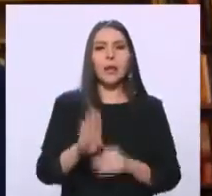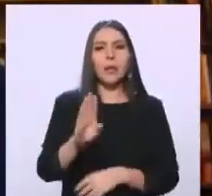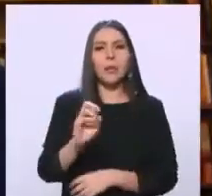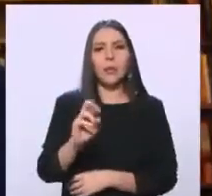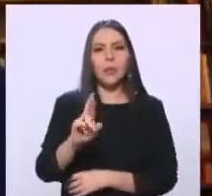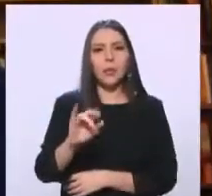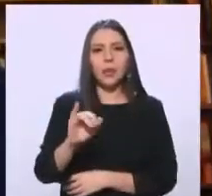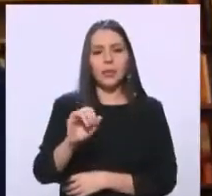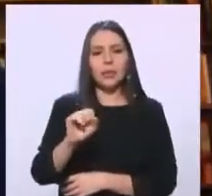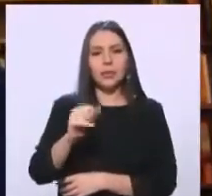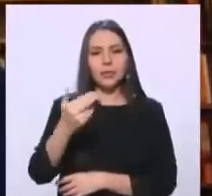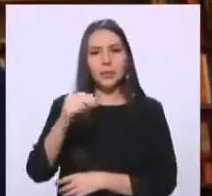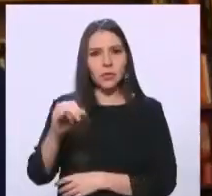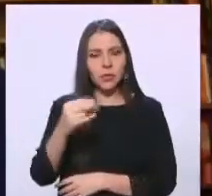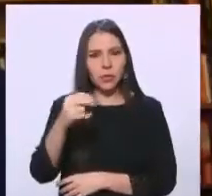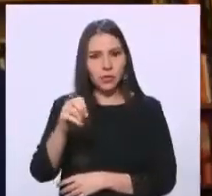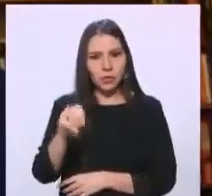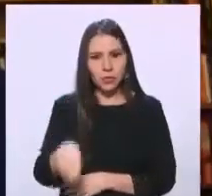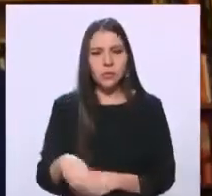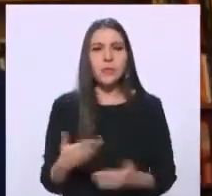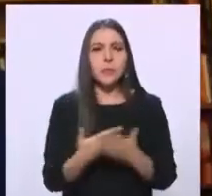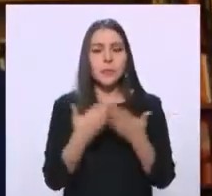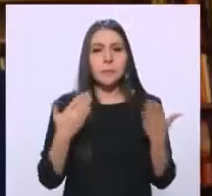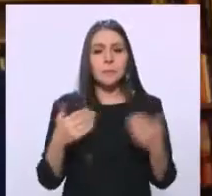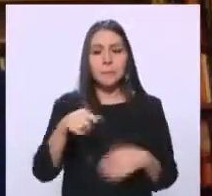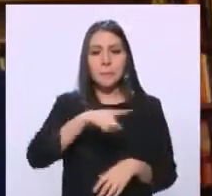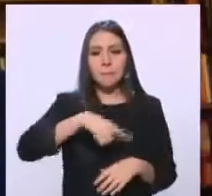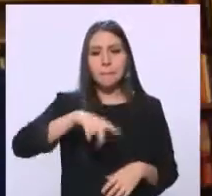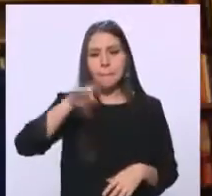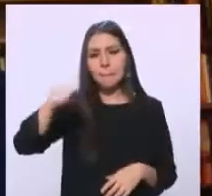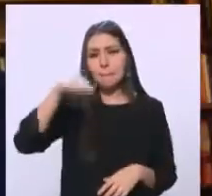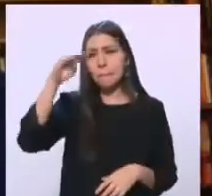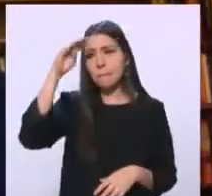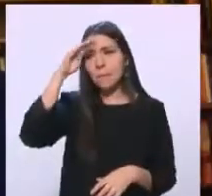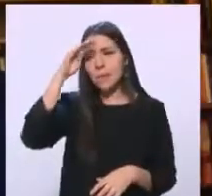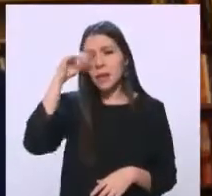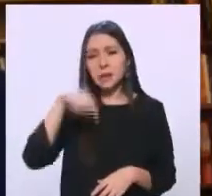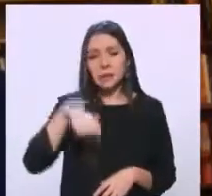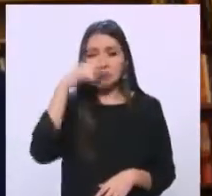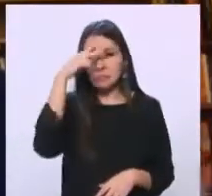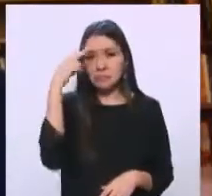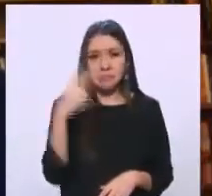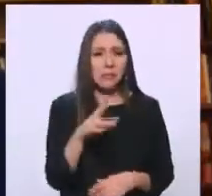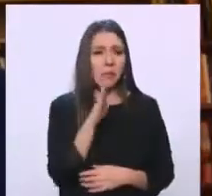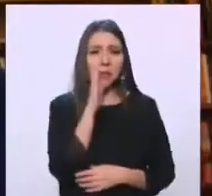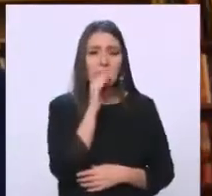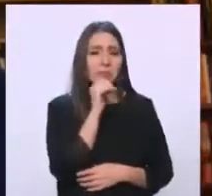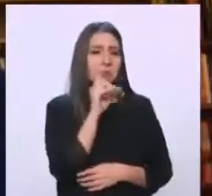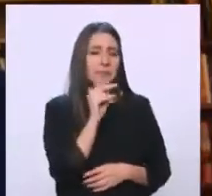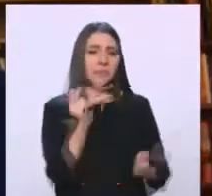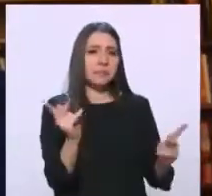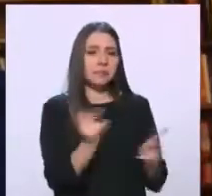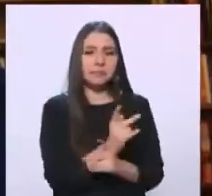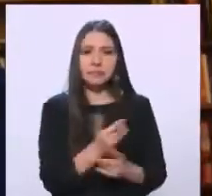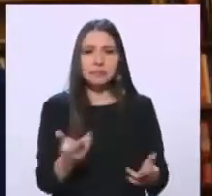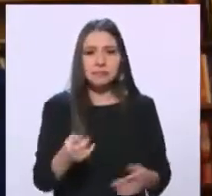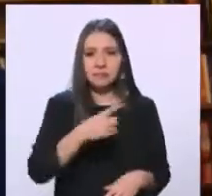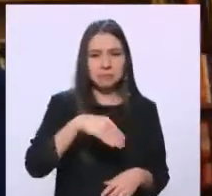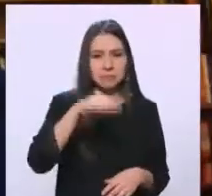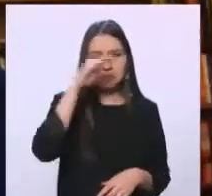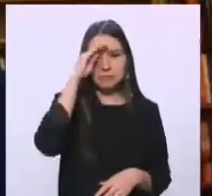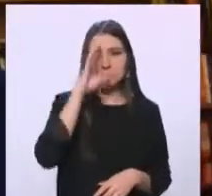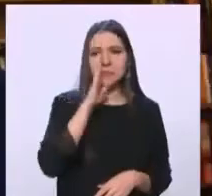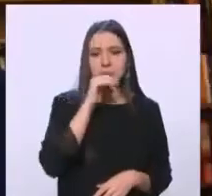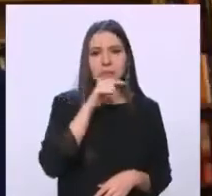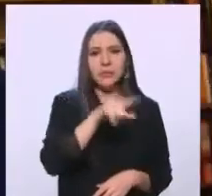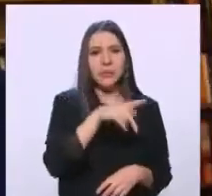me parece, en considerar que México está ajeno y exento al levantamiento del populismo de derecha que ha ocurrido